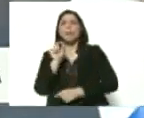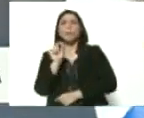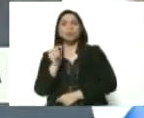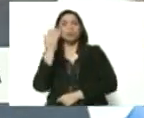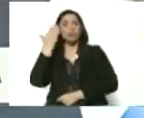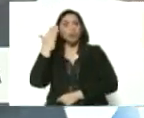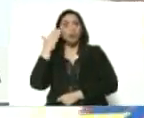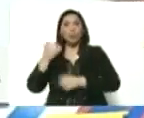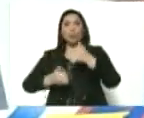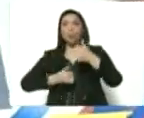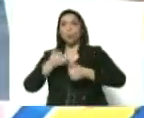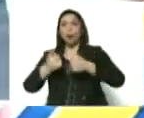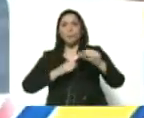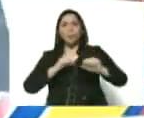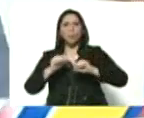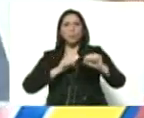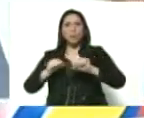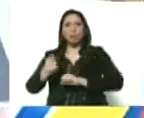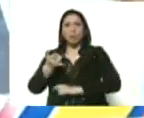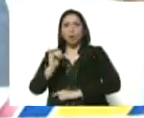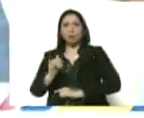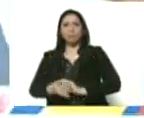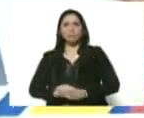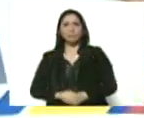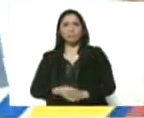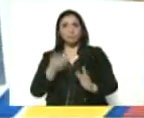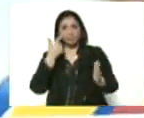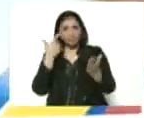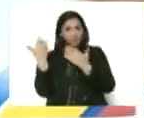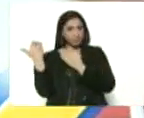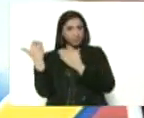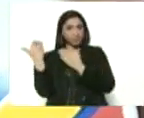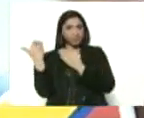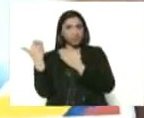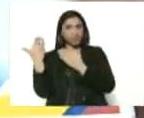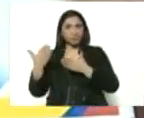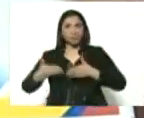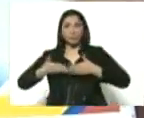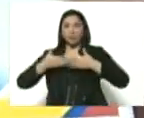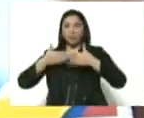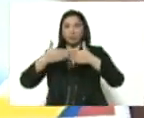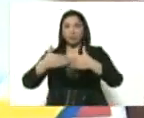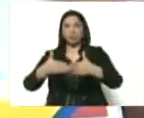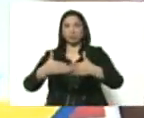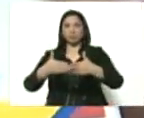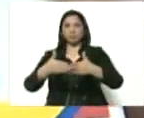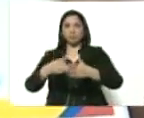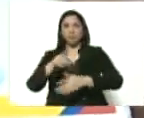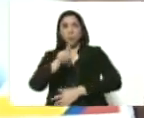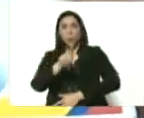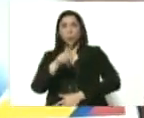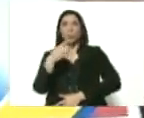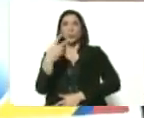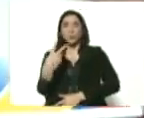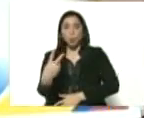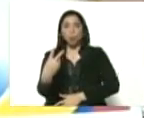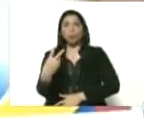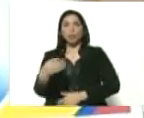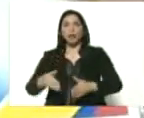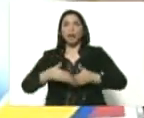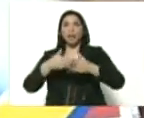qué tipo de movimiento estaban. Y aquí está la lancha, una de las dos lanchas en la